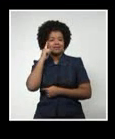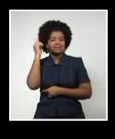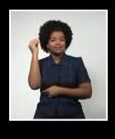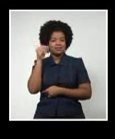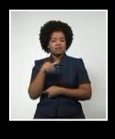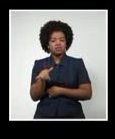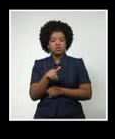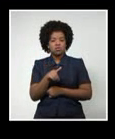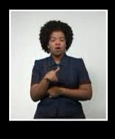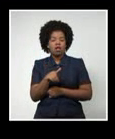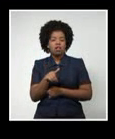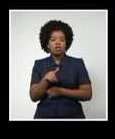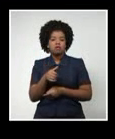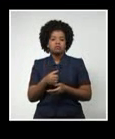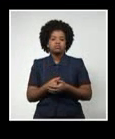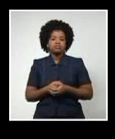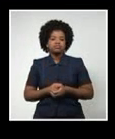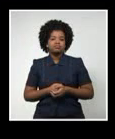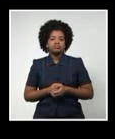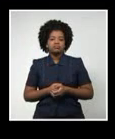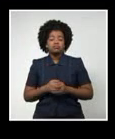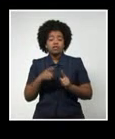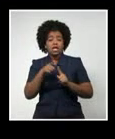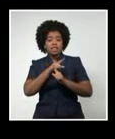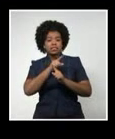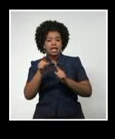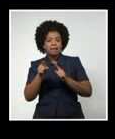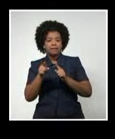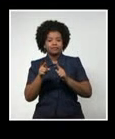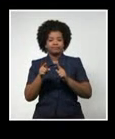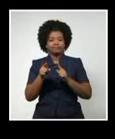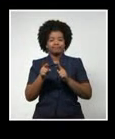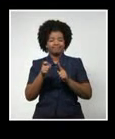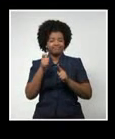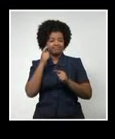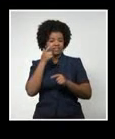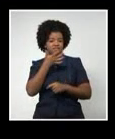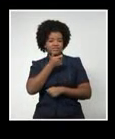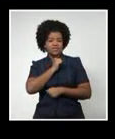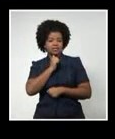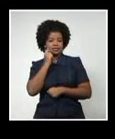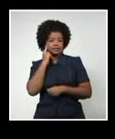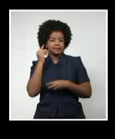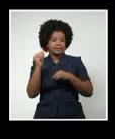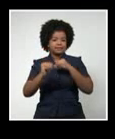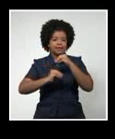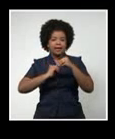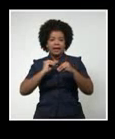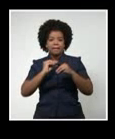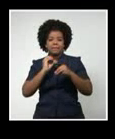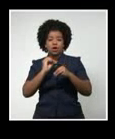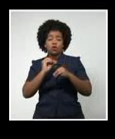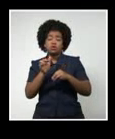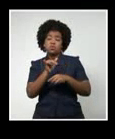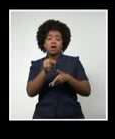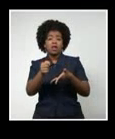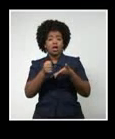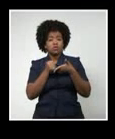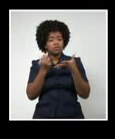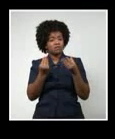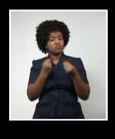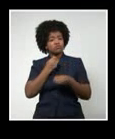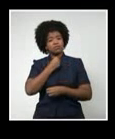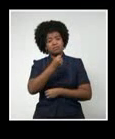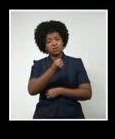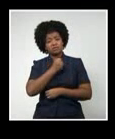de manipular el asunto de manera muy hábil y con el respaldo nuevamente de los grandes medios de difusión y